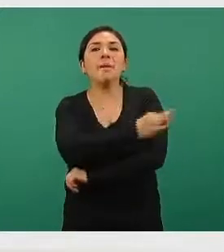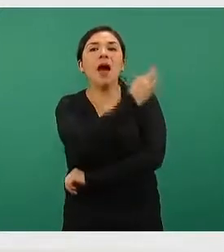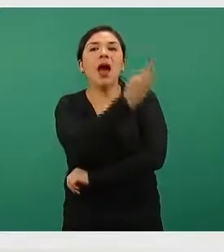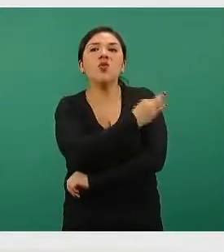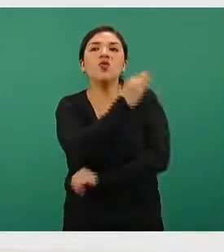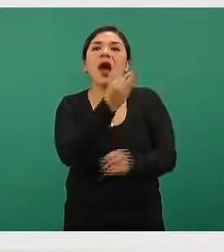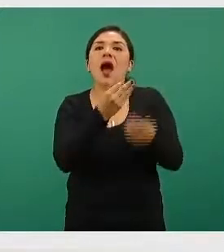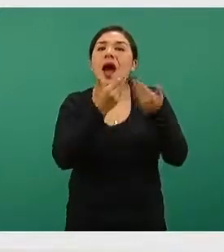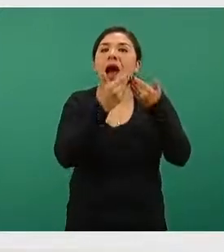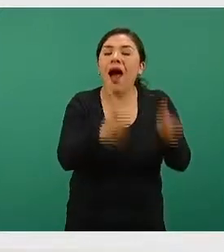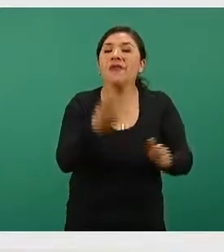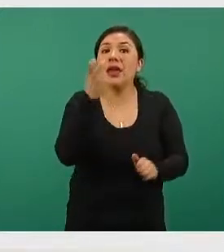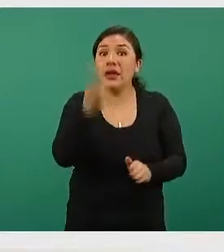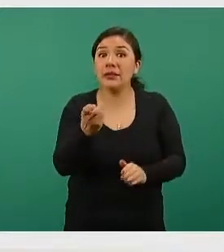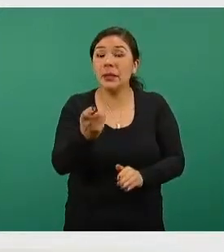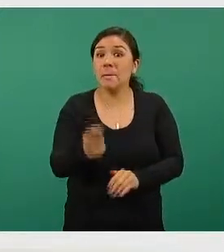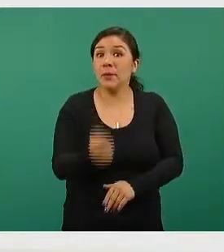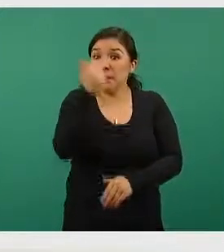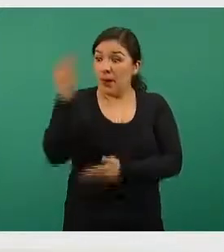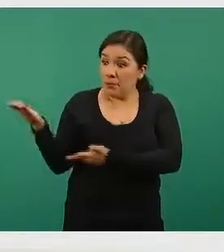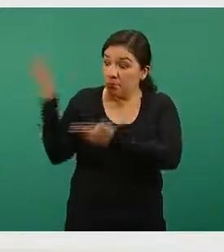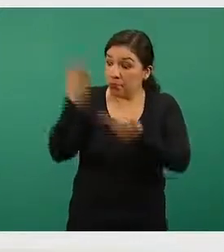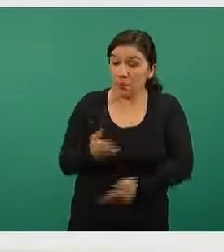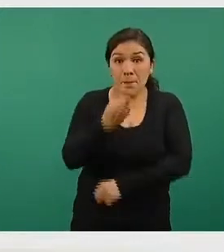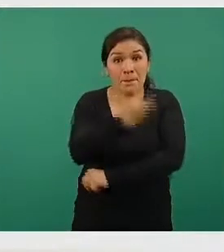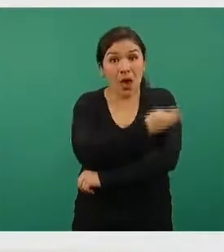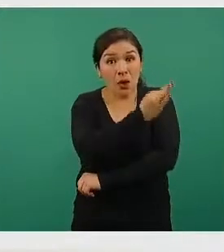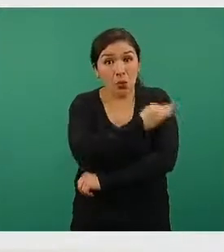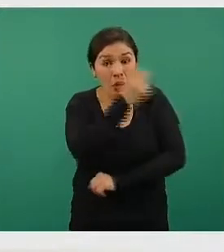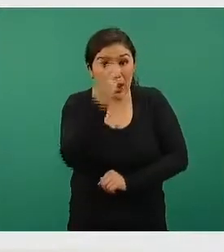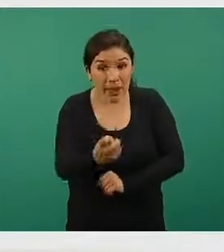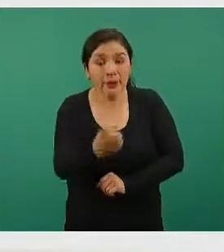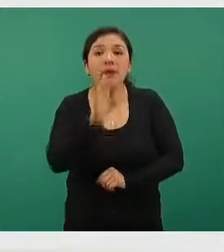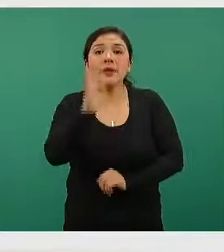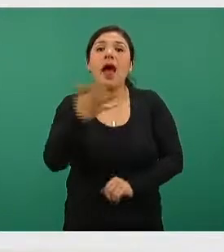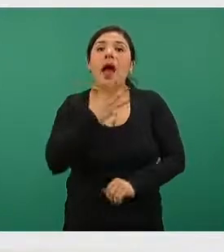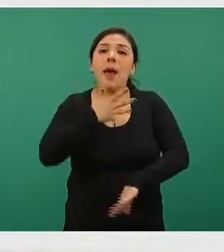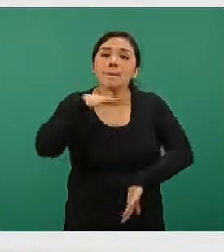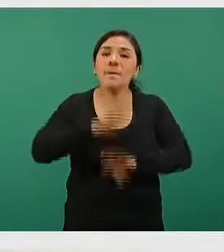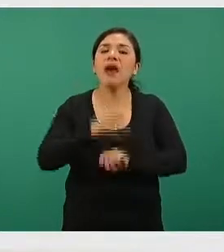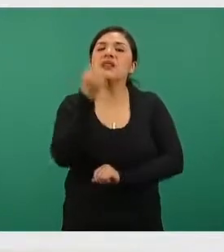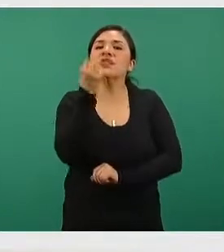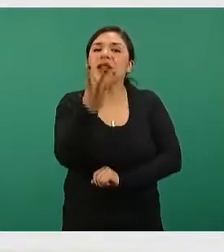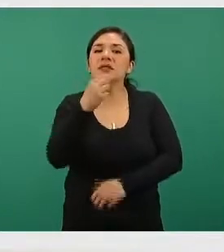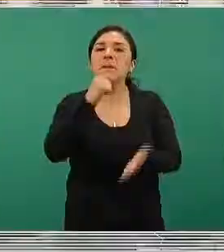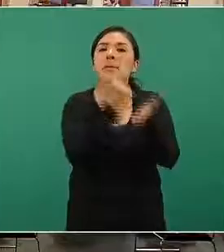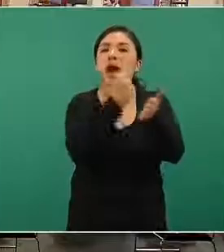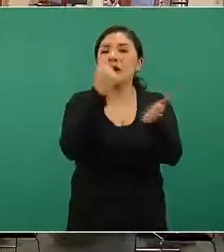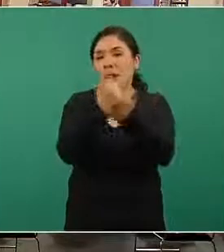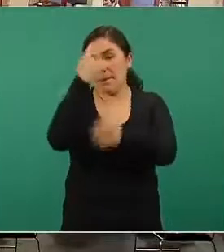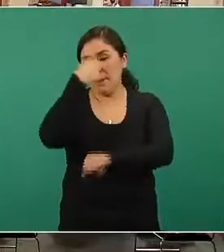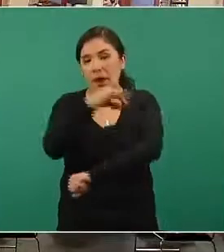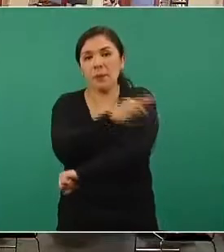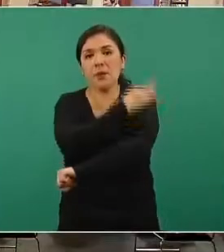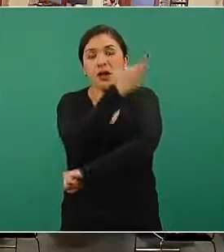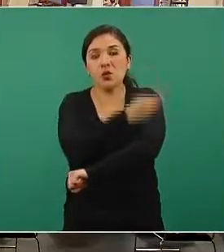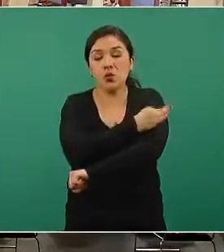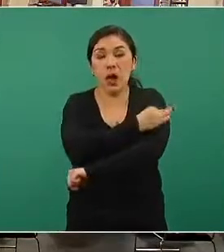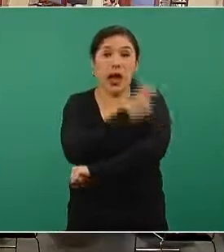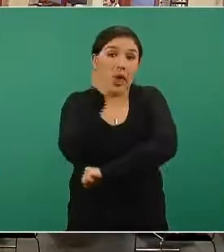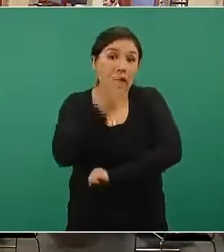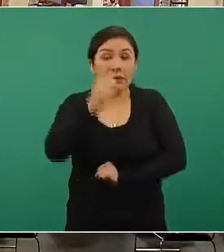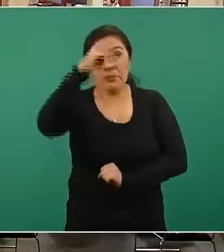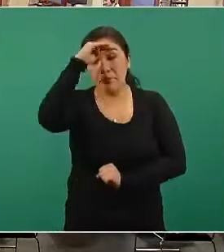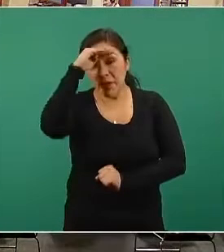a partir de que llegaron aquellas se han podido tener acceso a 3 tipos y marcas más de vacunas, y se tiene la